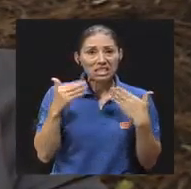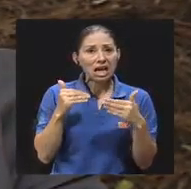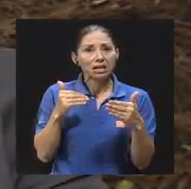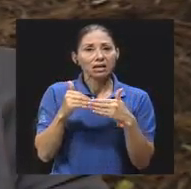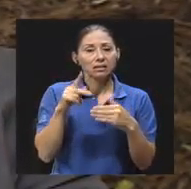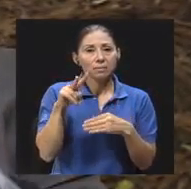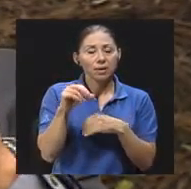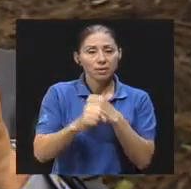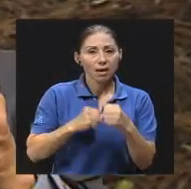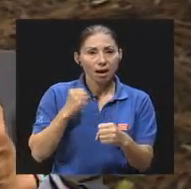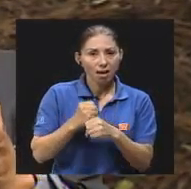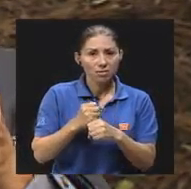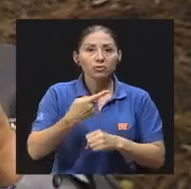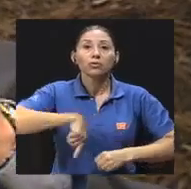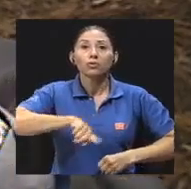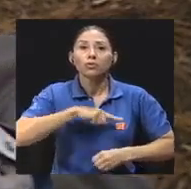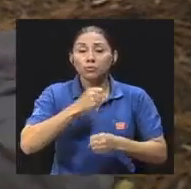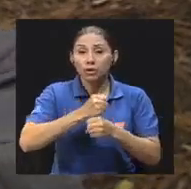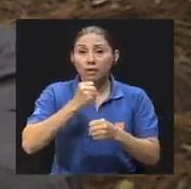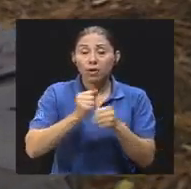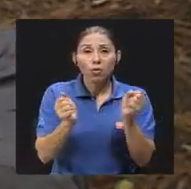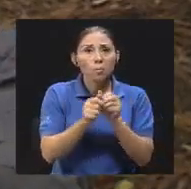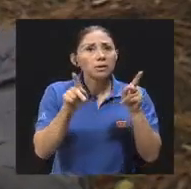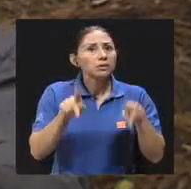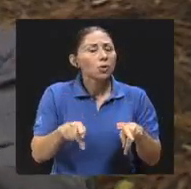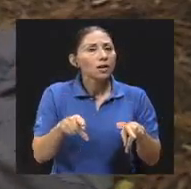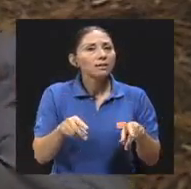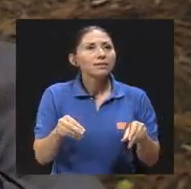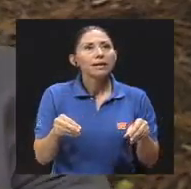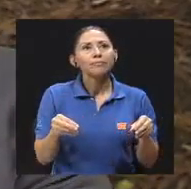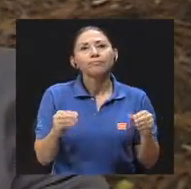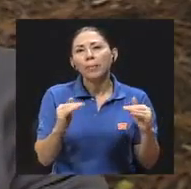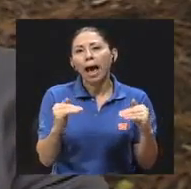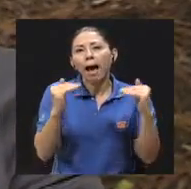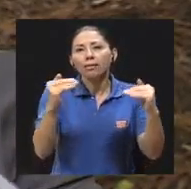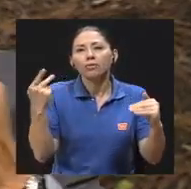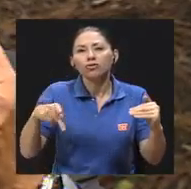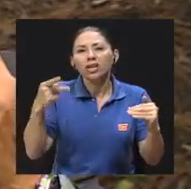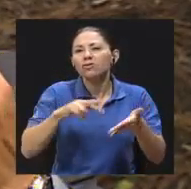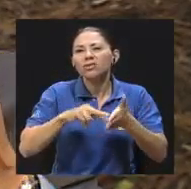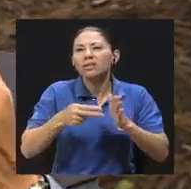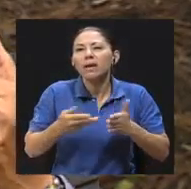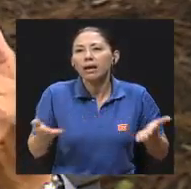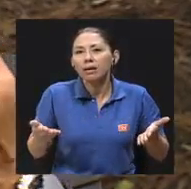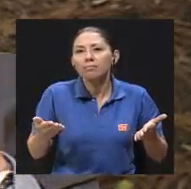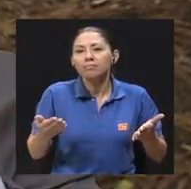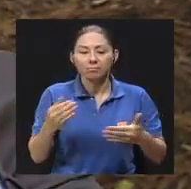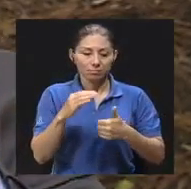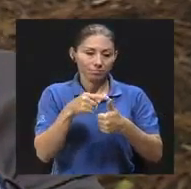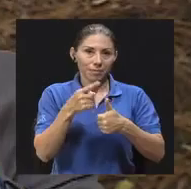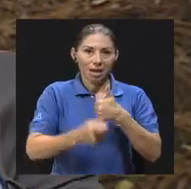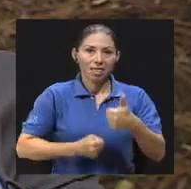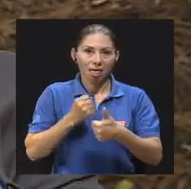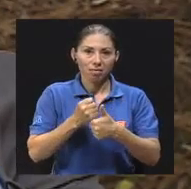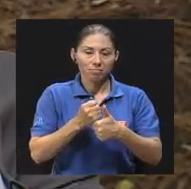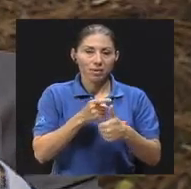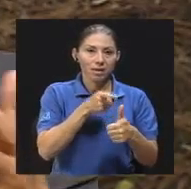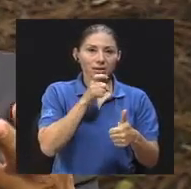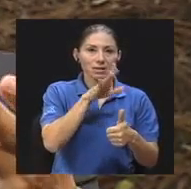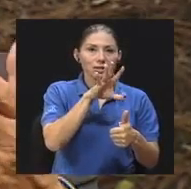años, nosotros hemos trabajado con poblaciones de alto riesgo. ¿Qué son poblaciones de alto riesgo? Bueno, de la edad, de 50